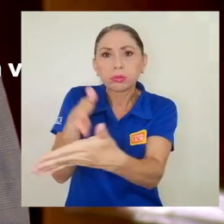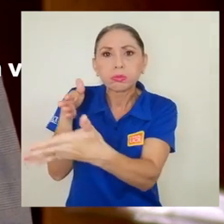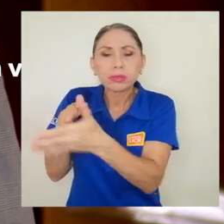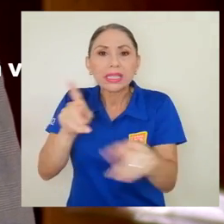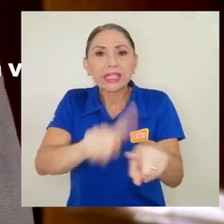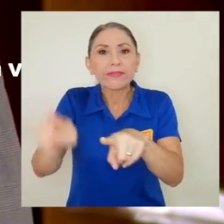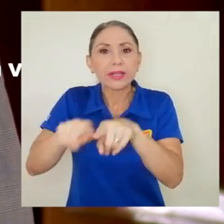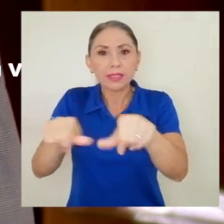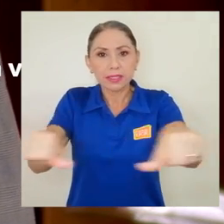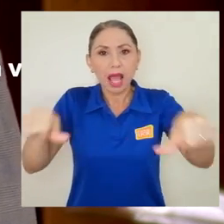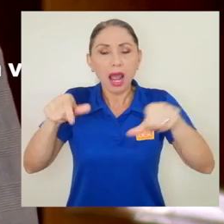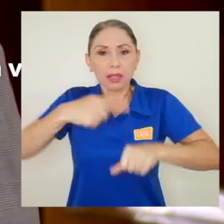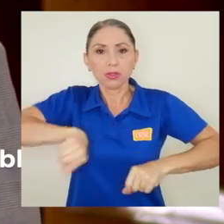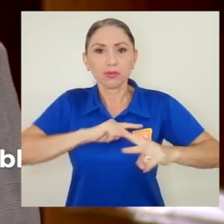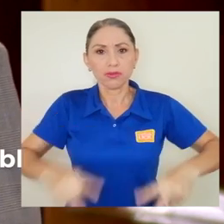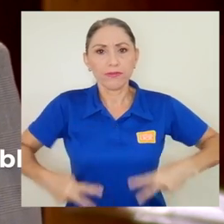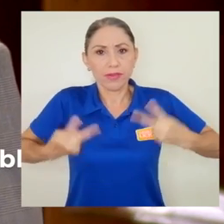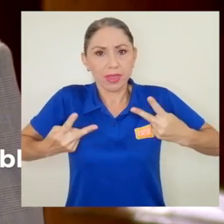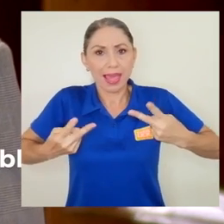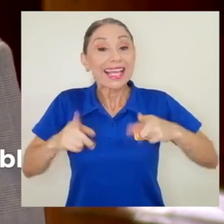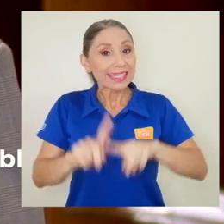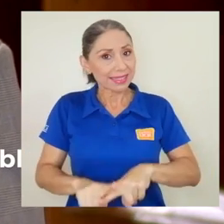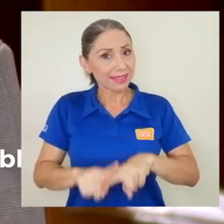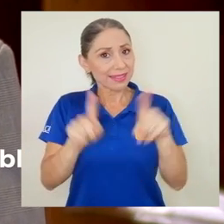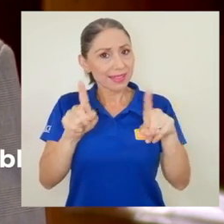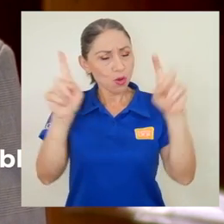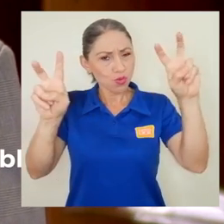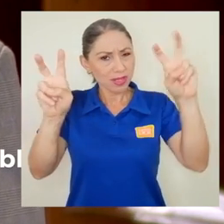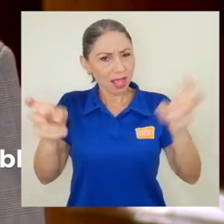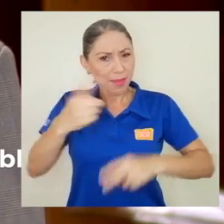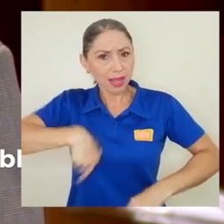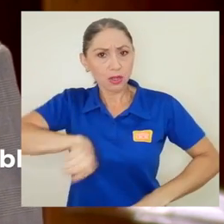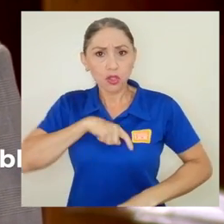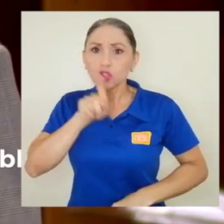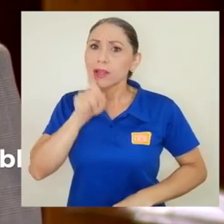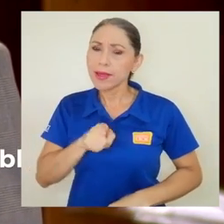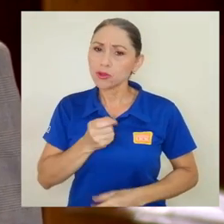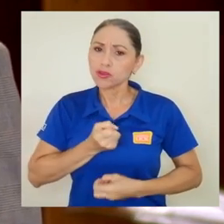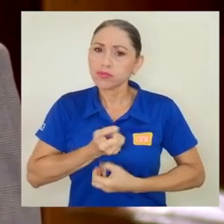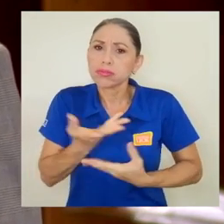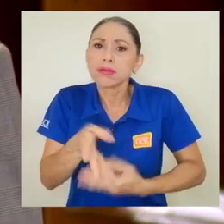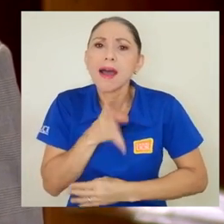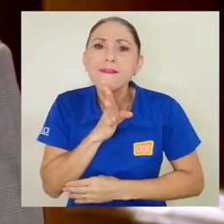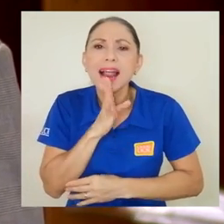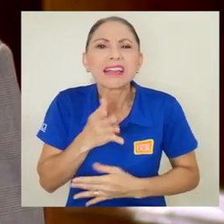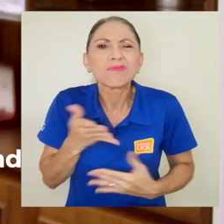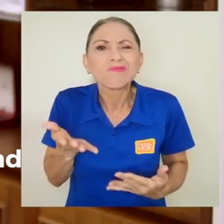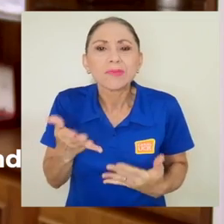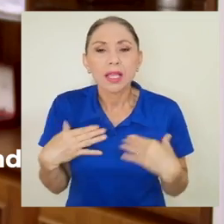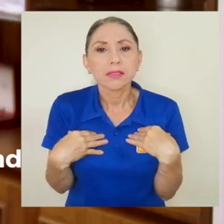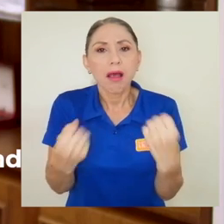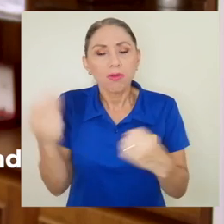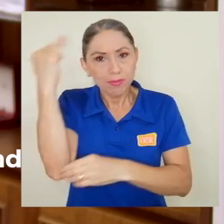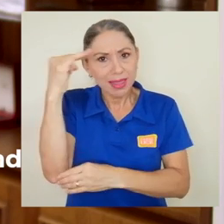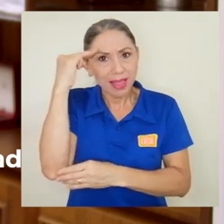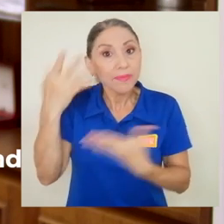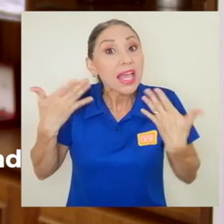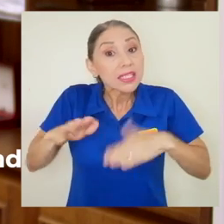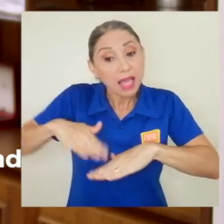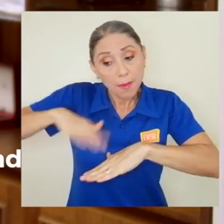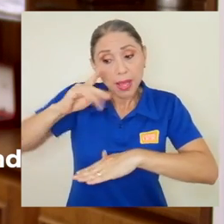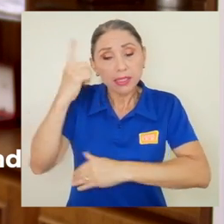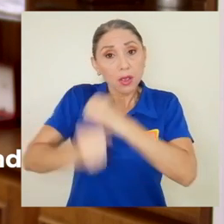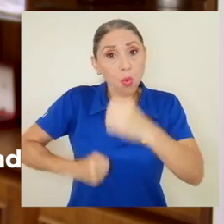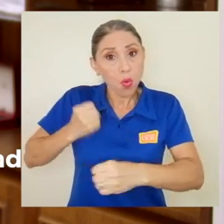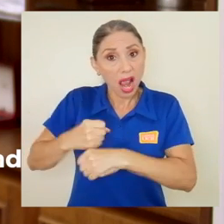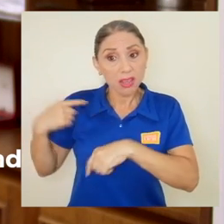ámbitos de nuestra vida sin embargo hay un tema del que debemos hablar la salud mental ha pasado más de un año